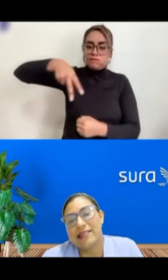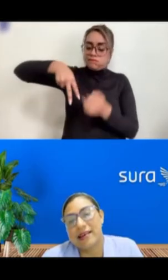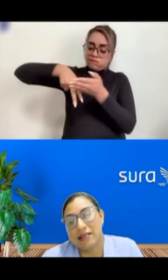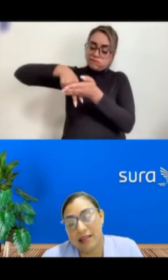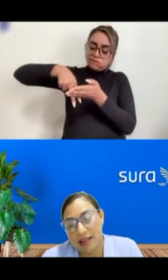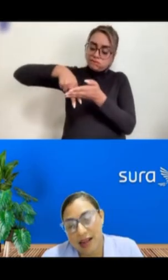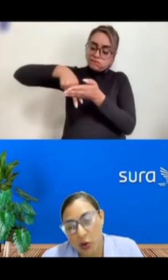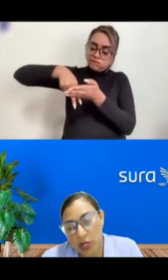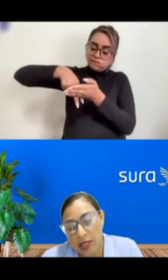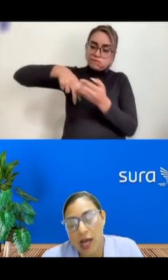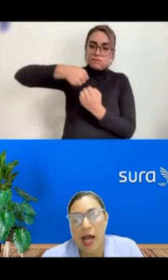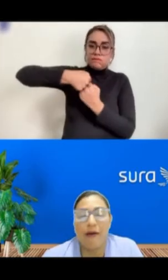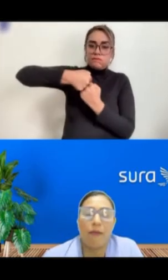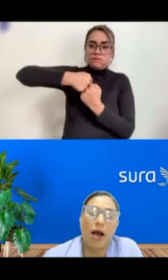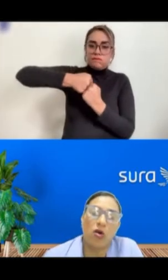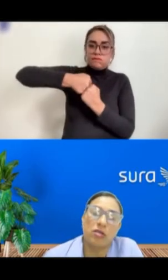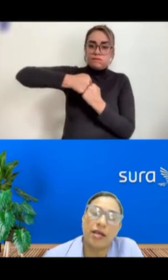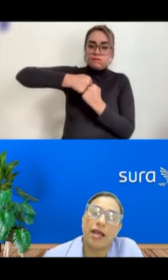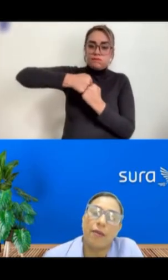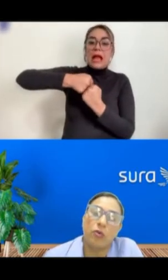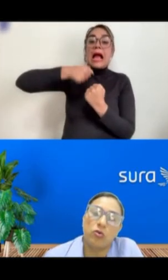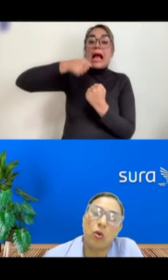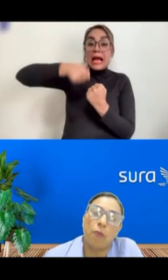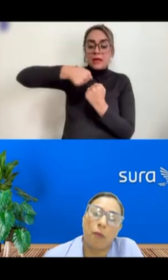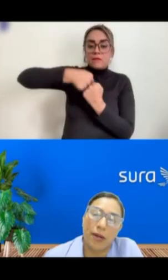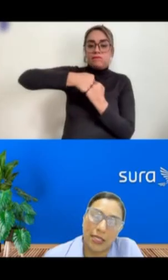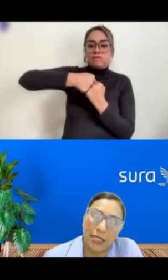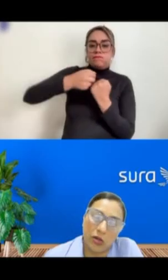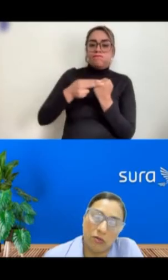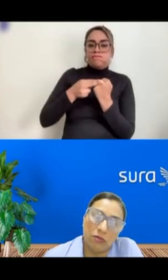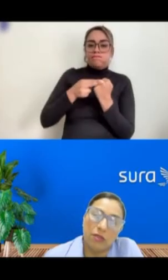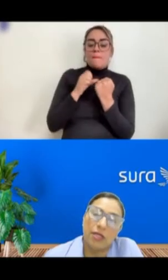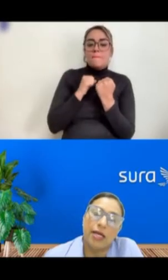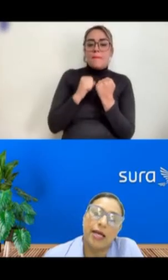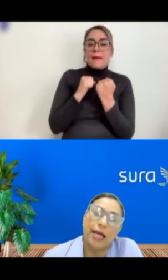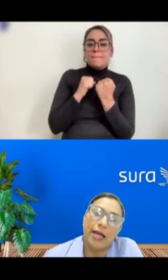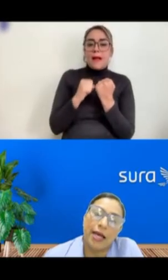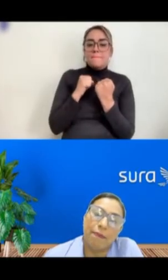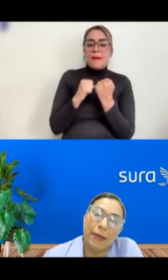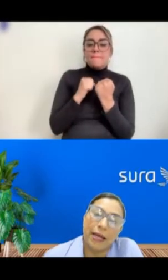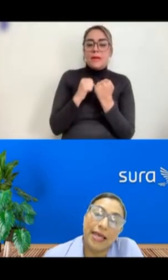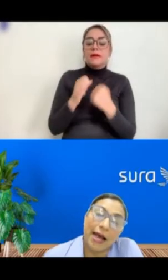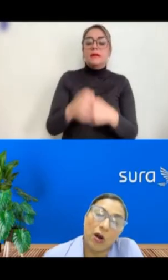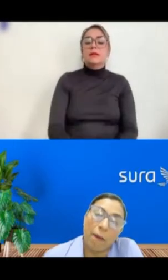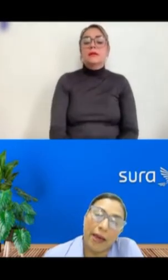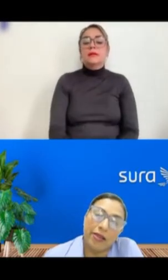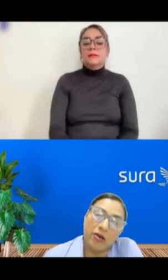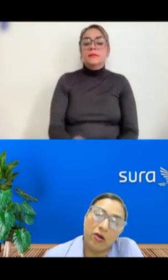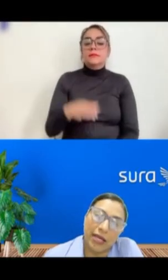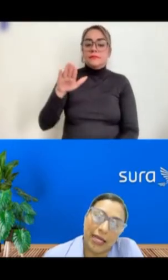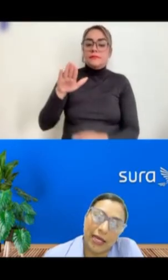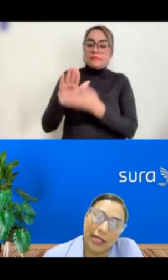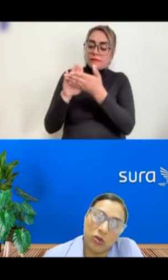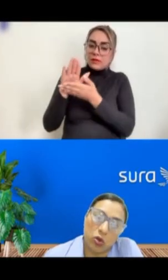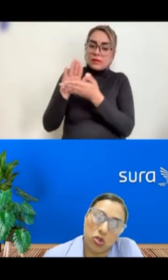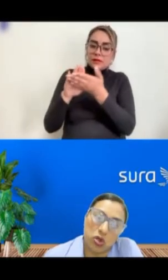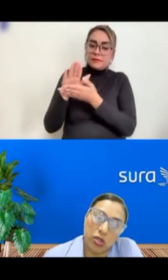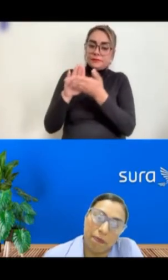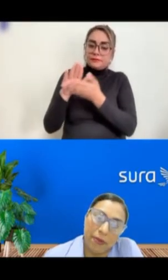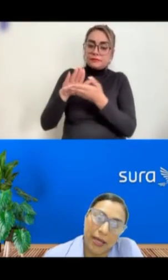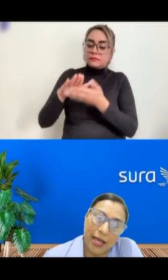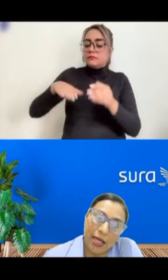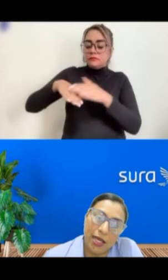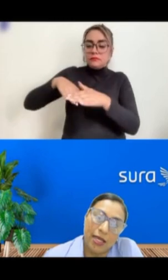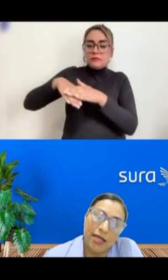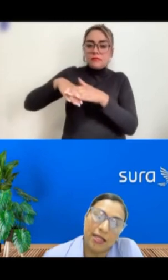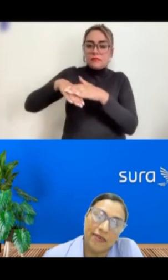es decir, en la parte de atrás de la rodilla, ahí vamos a conseguir el pulso popliteo. El pedial o pedio, que queda en el